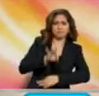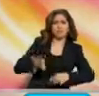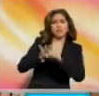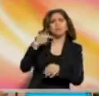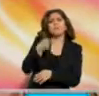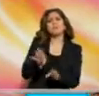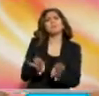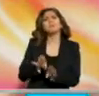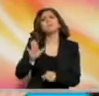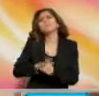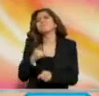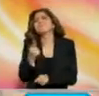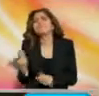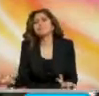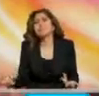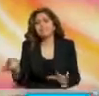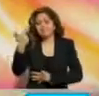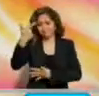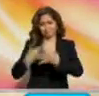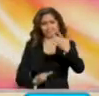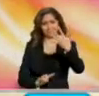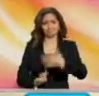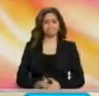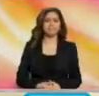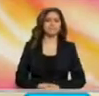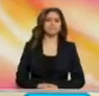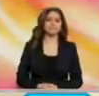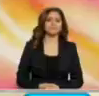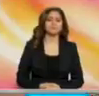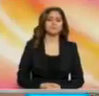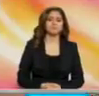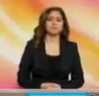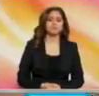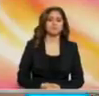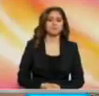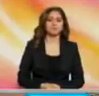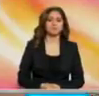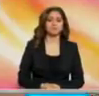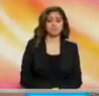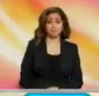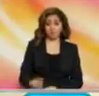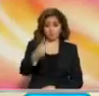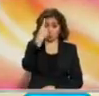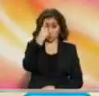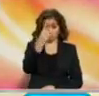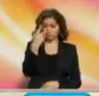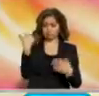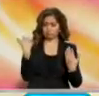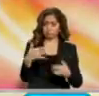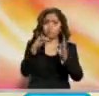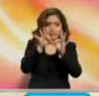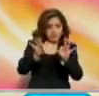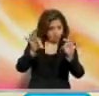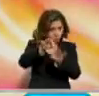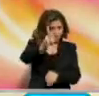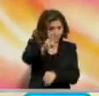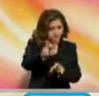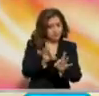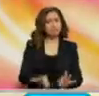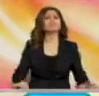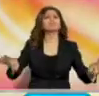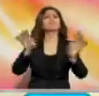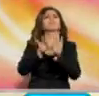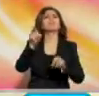enorme. Mira, en primer lugar, la manera inigualable, óiganlo bien, inigualable de alimentar a un bebé